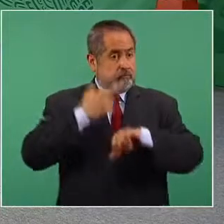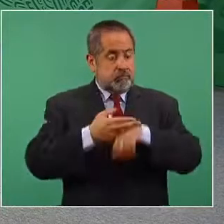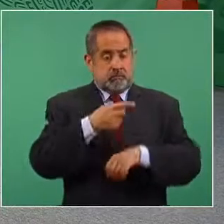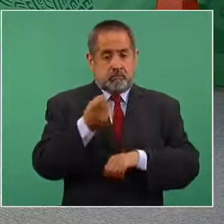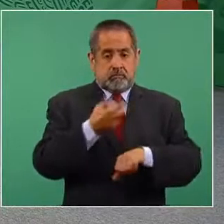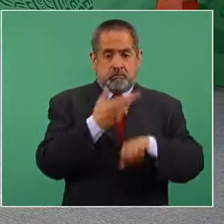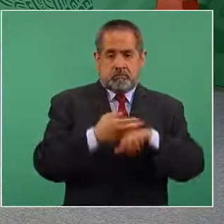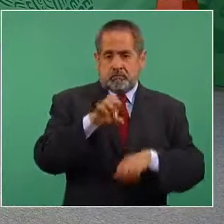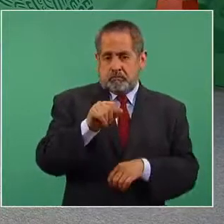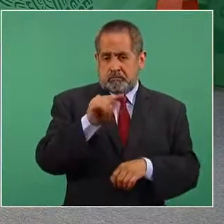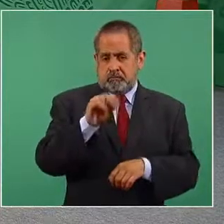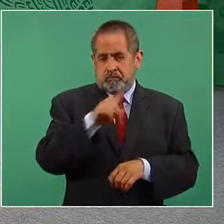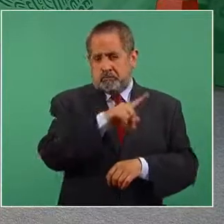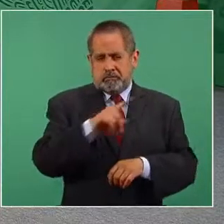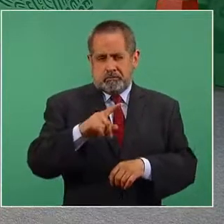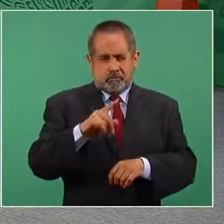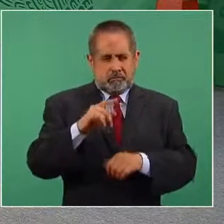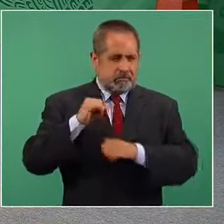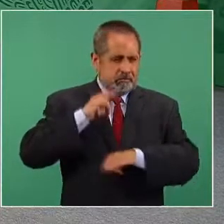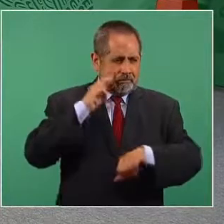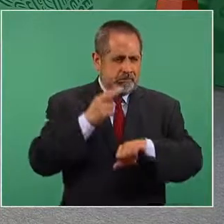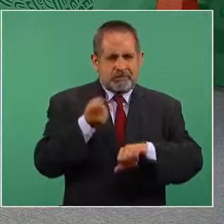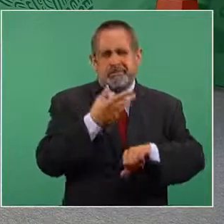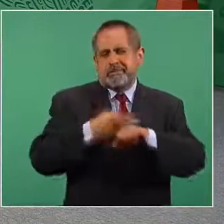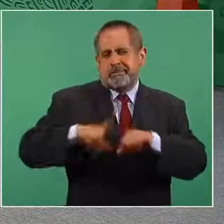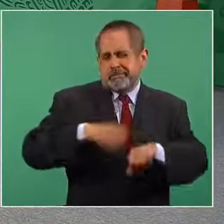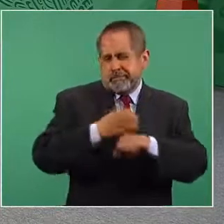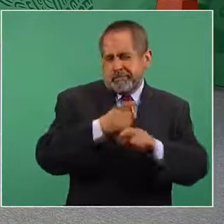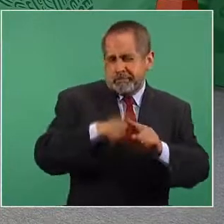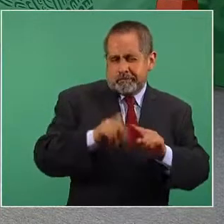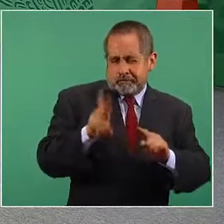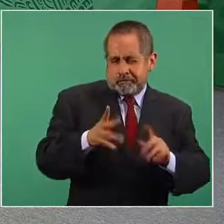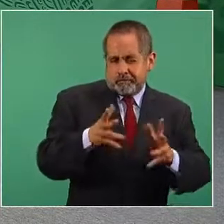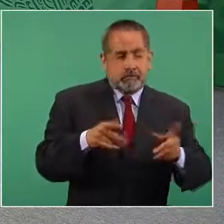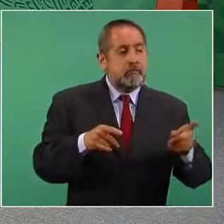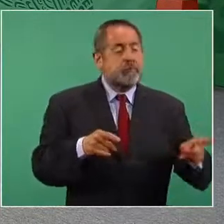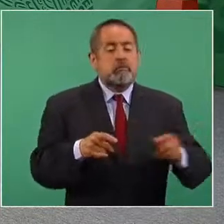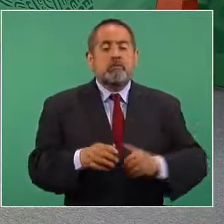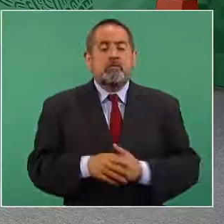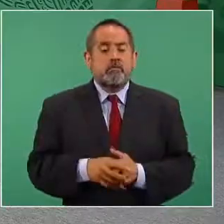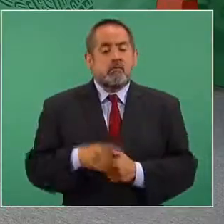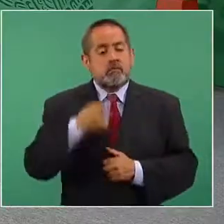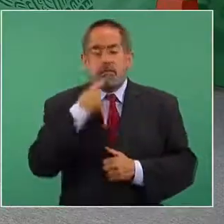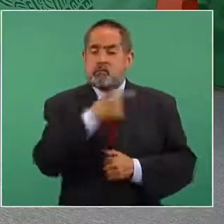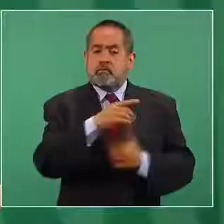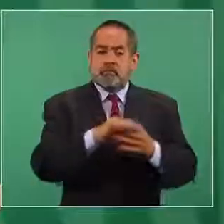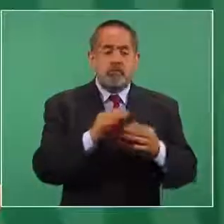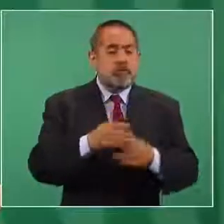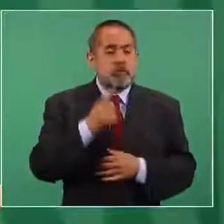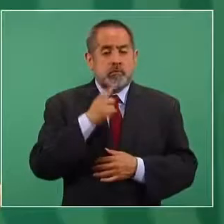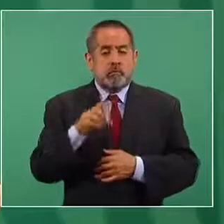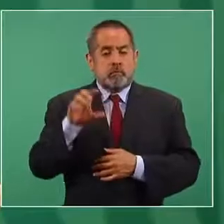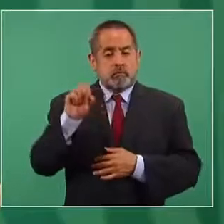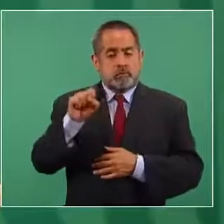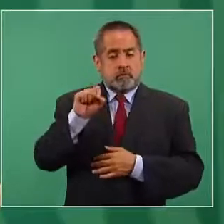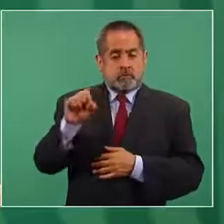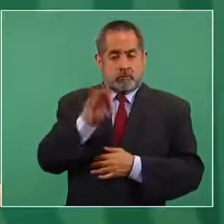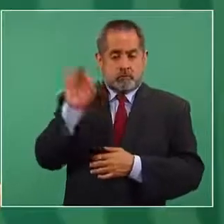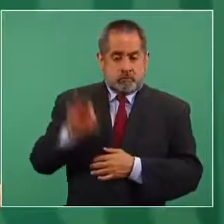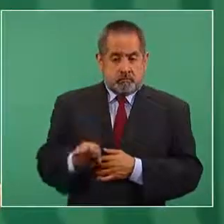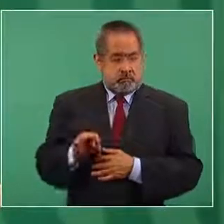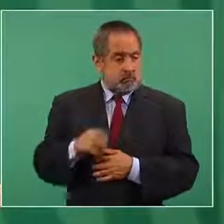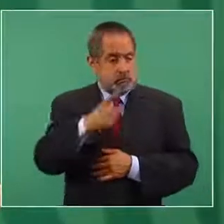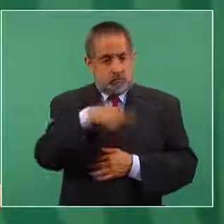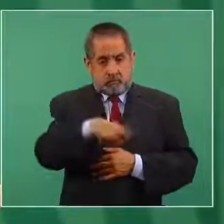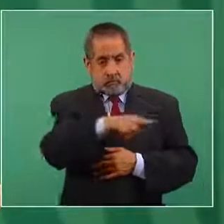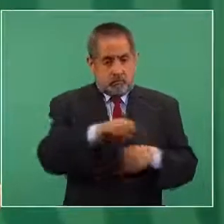él mismo mencionó que el 60%